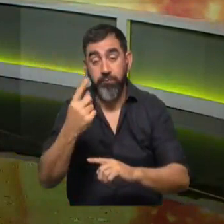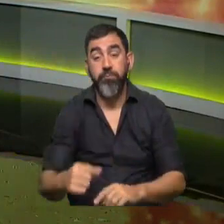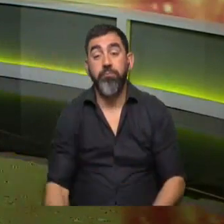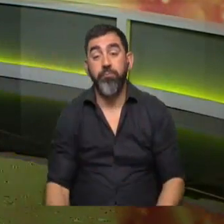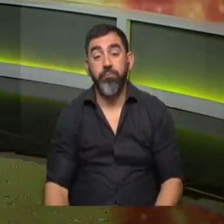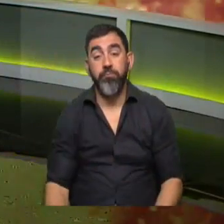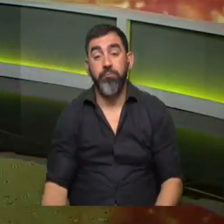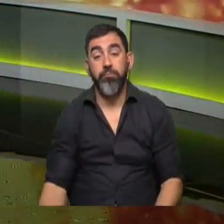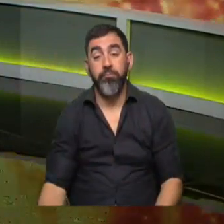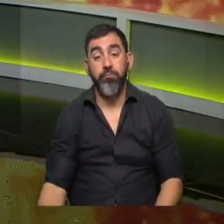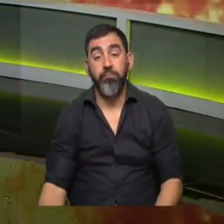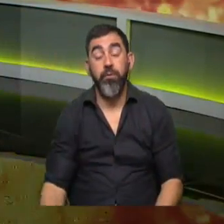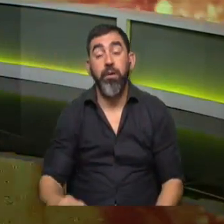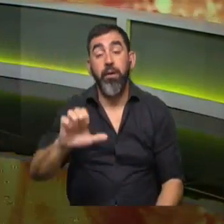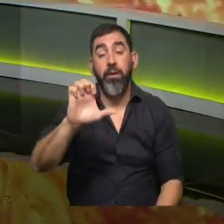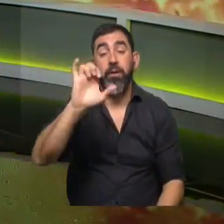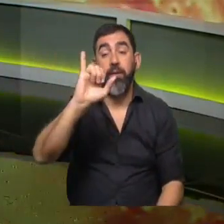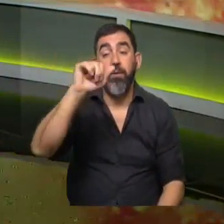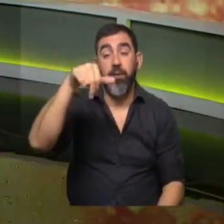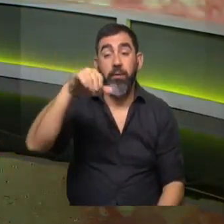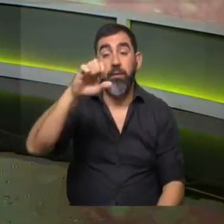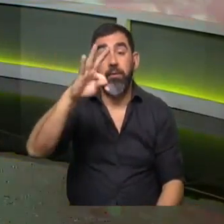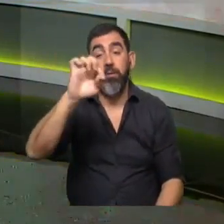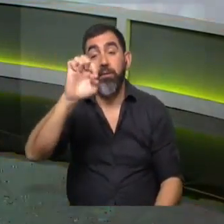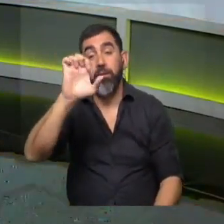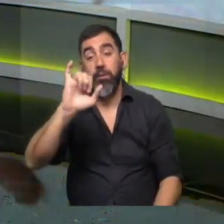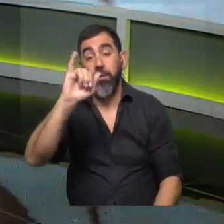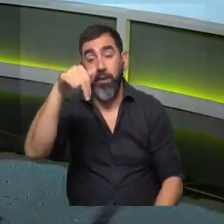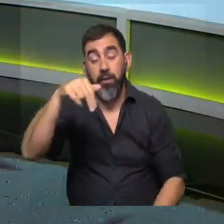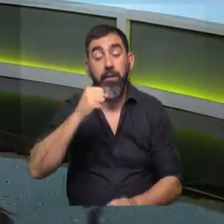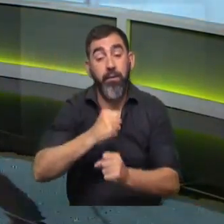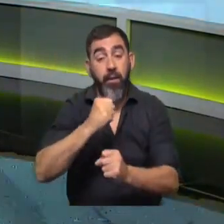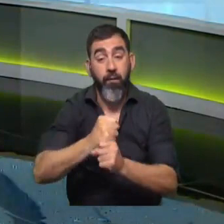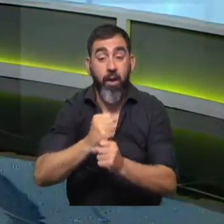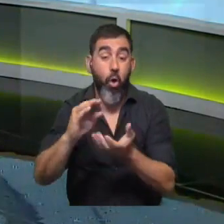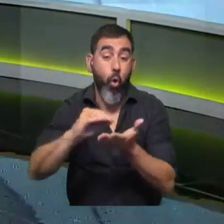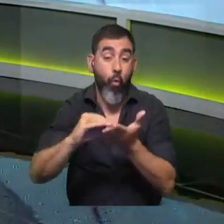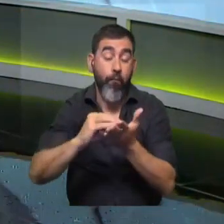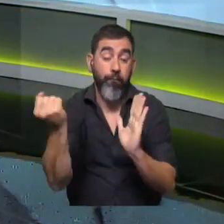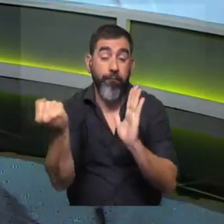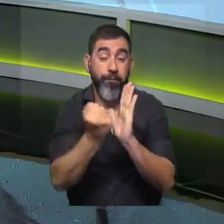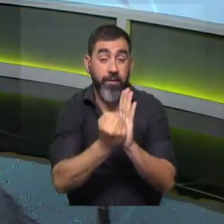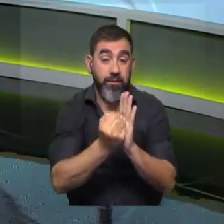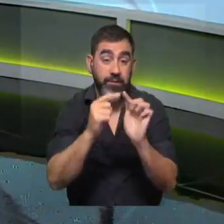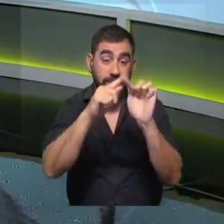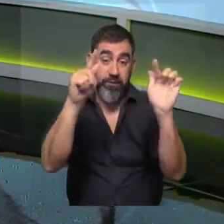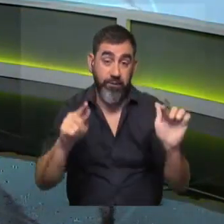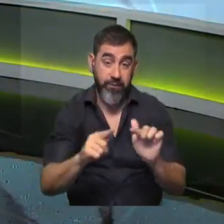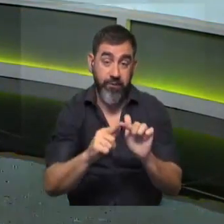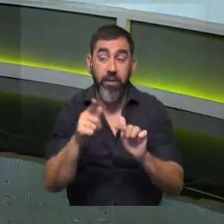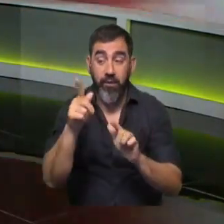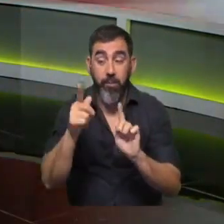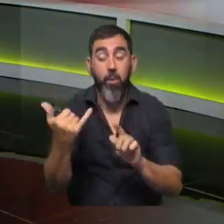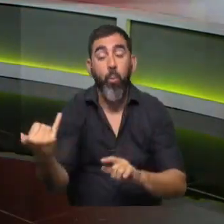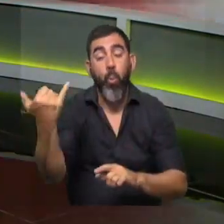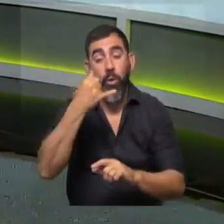mundo. Bueno, de hecho, Albert Einstein trabajaba en una oficina de patentes, o sea que sí serán antiguas estas oficinas. Pero bueno, Carlos nos contó